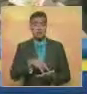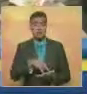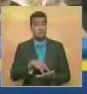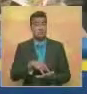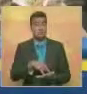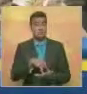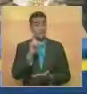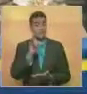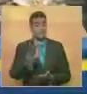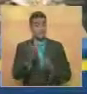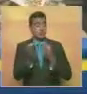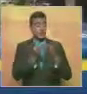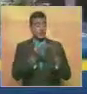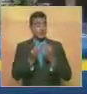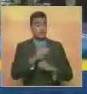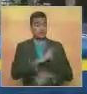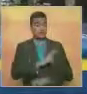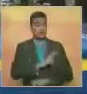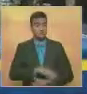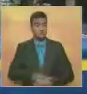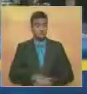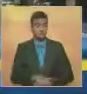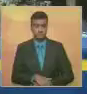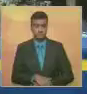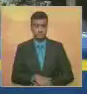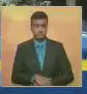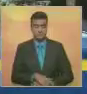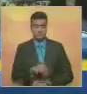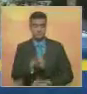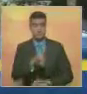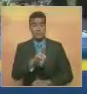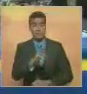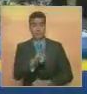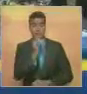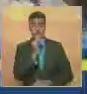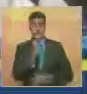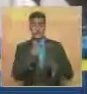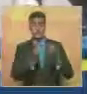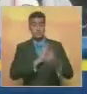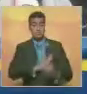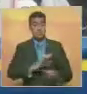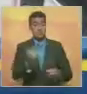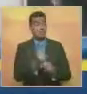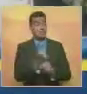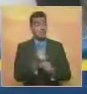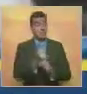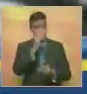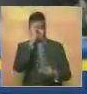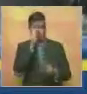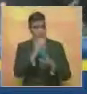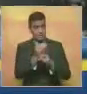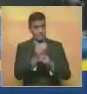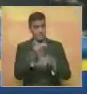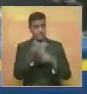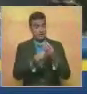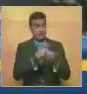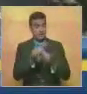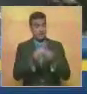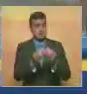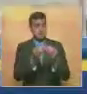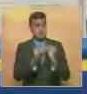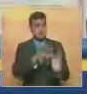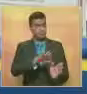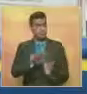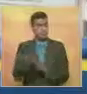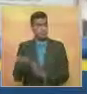además son transmitidas por Venevisión. Randolfo Blanco destacó que el comunicador social debe trabajar con objetividad en lo que hace, dejando